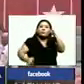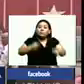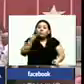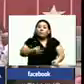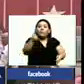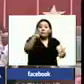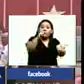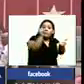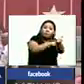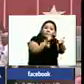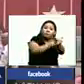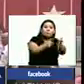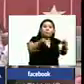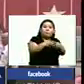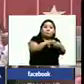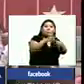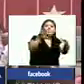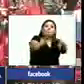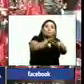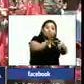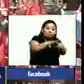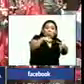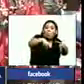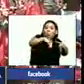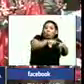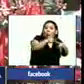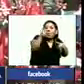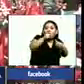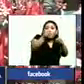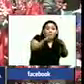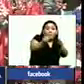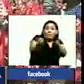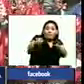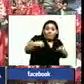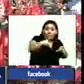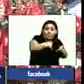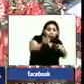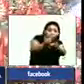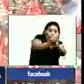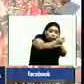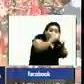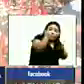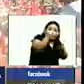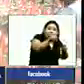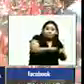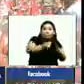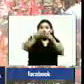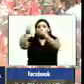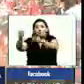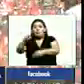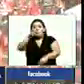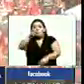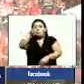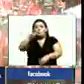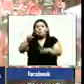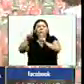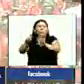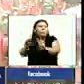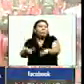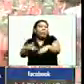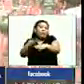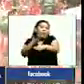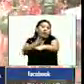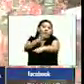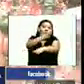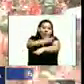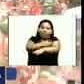política al FMLN, luego que el partido no devolviera al Ministerio de Hacienda más de 2.6 millones de dólares, en concepto de anticipo de las